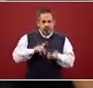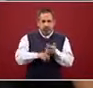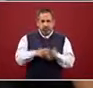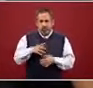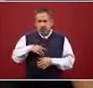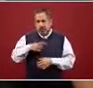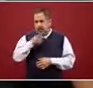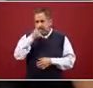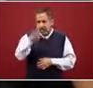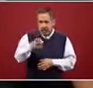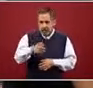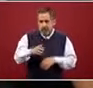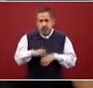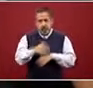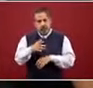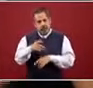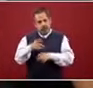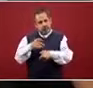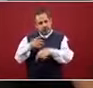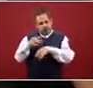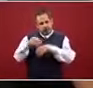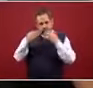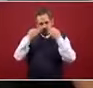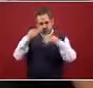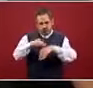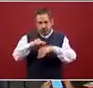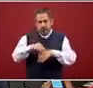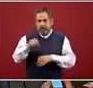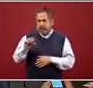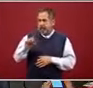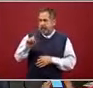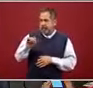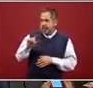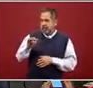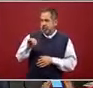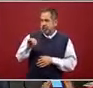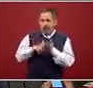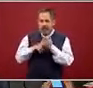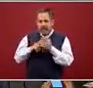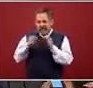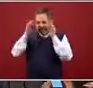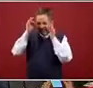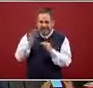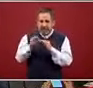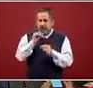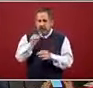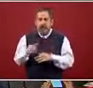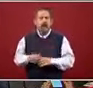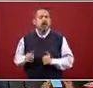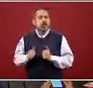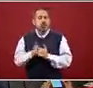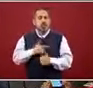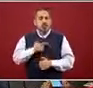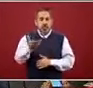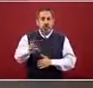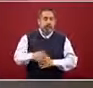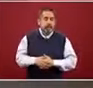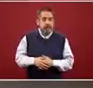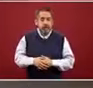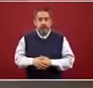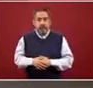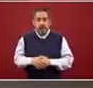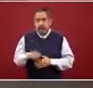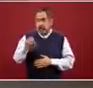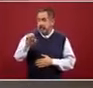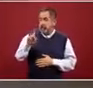se lo digo porque no me dejará mentir si le digo que la epidemiología no es una ciencia exacta. Gracias. Con mucho gusto. La epidemiología es la